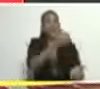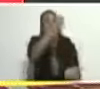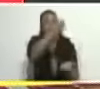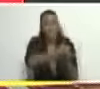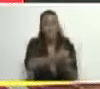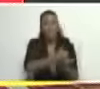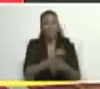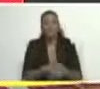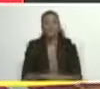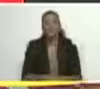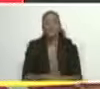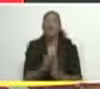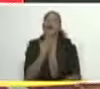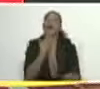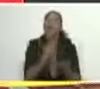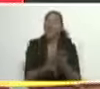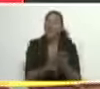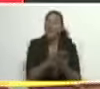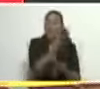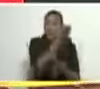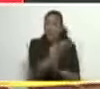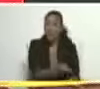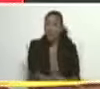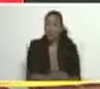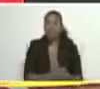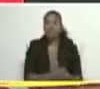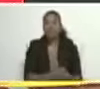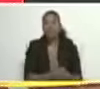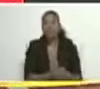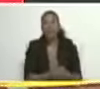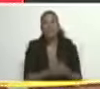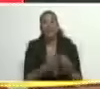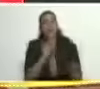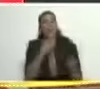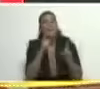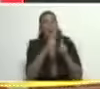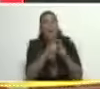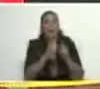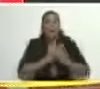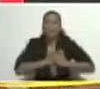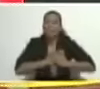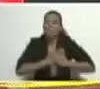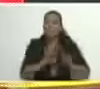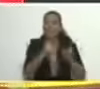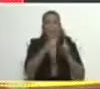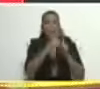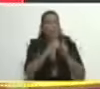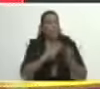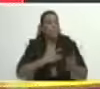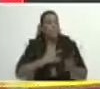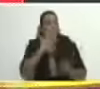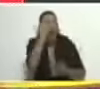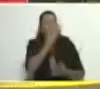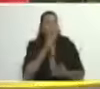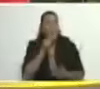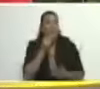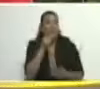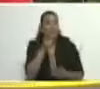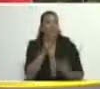Amén. Bueno, agradezco mucho las generosas palabras de este joven, pero